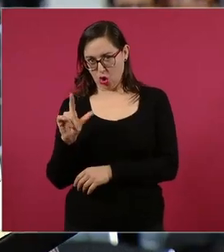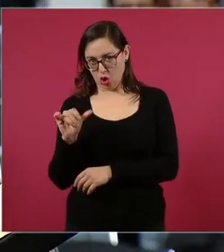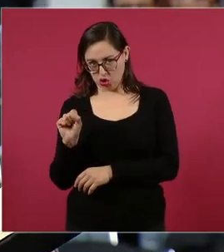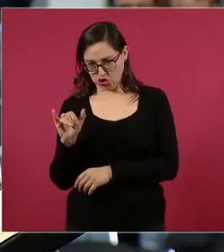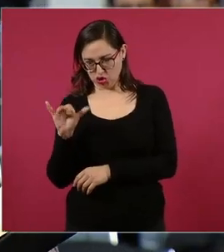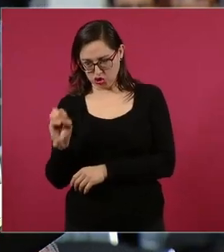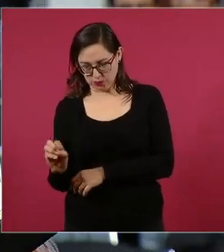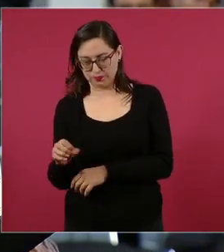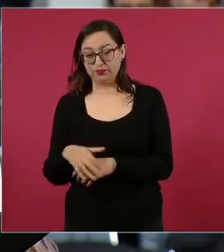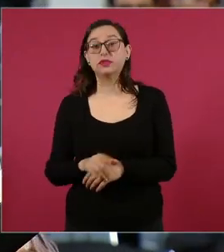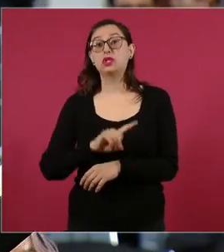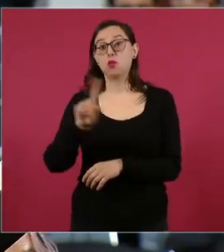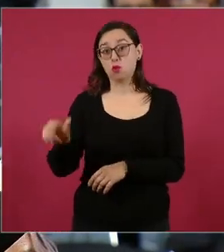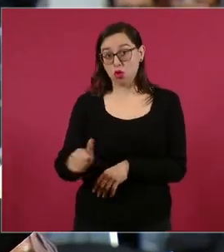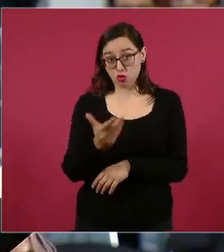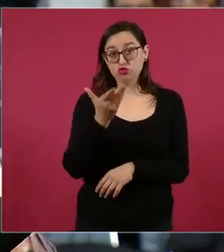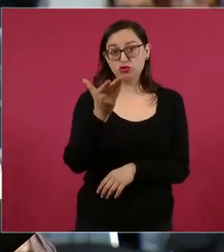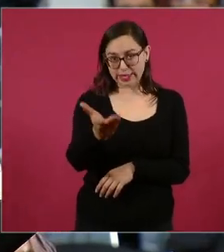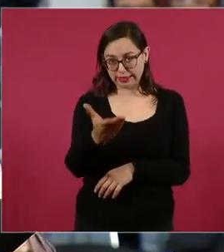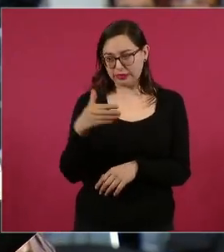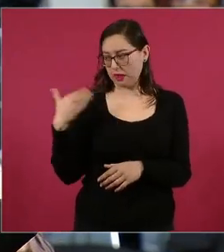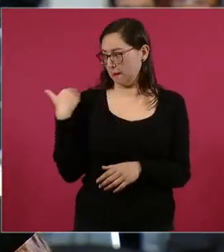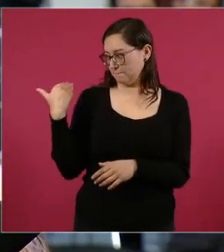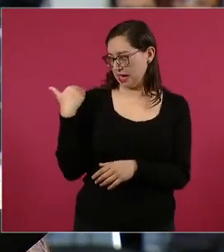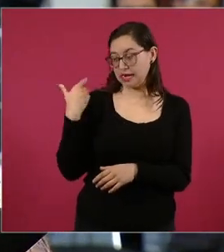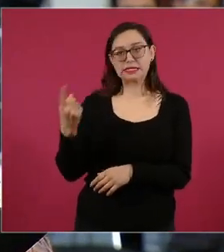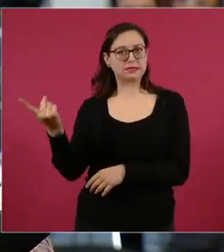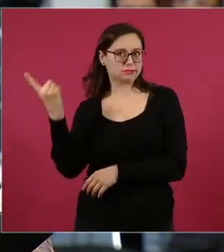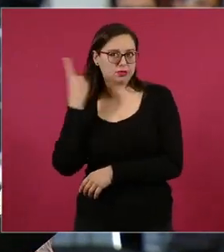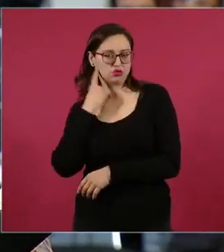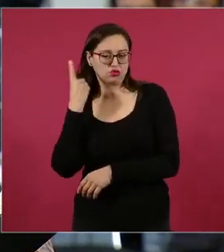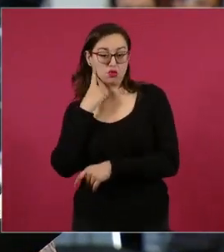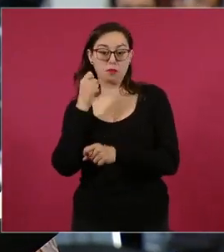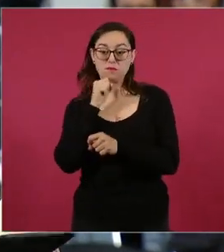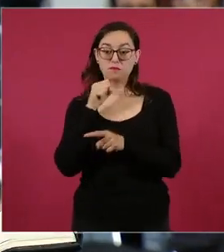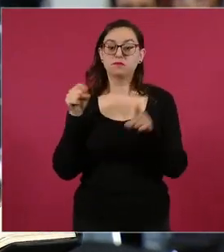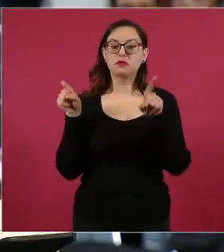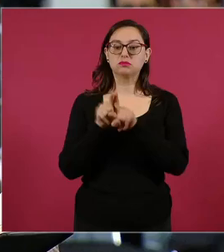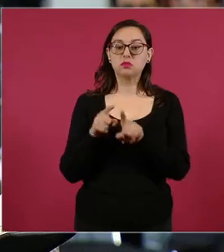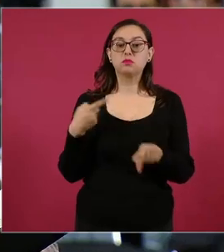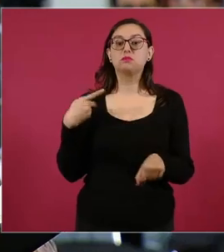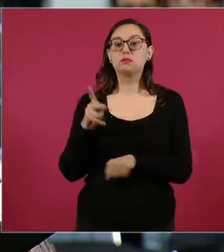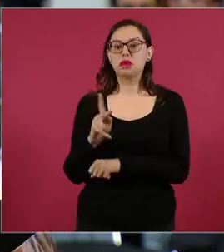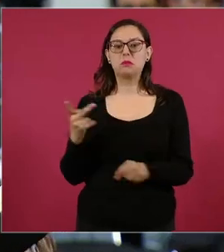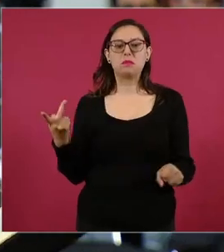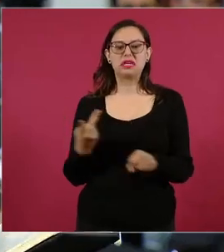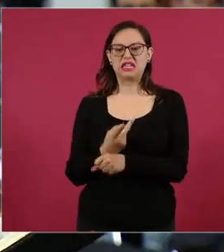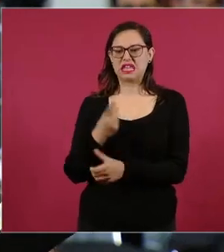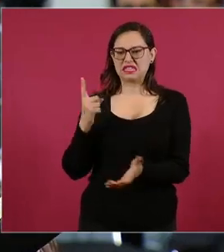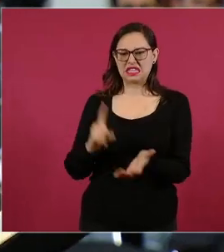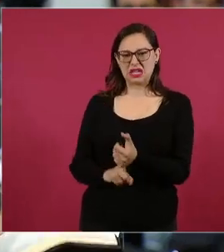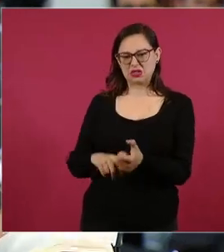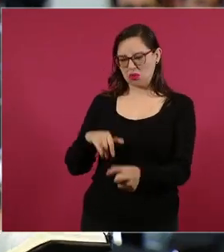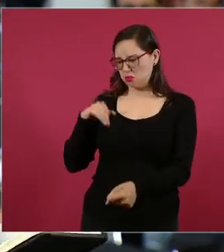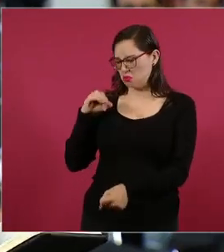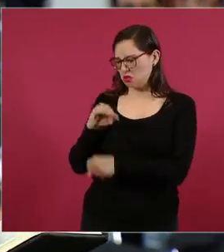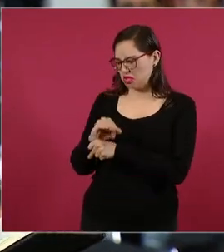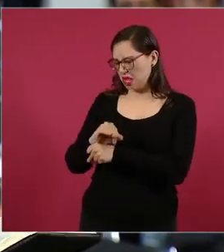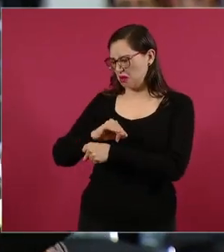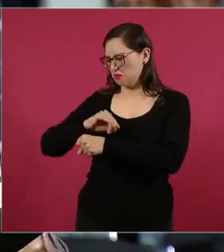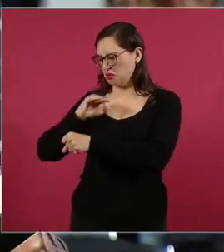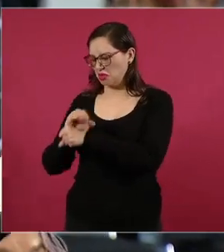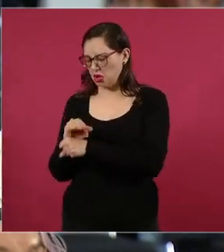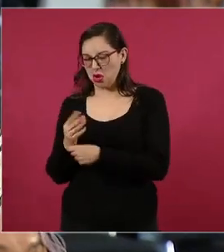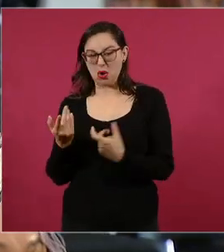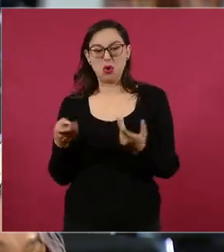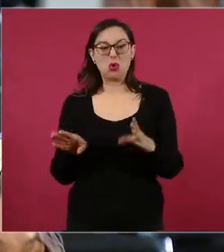los personajes que estarían protegiéndolo dentro del CISEN? ¿Y qué habría sucedido con otros dos personajes